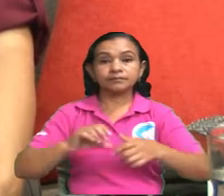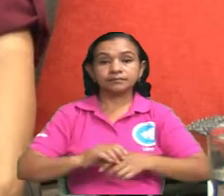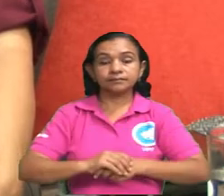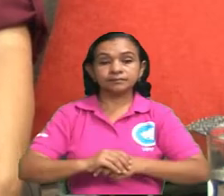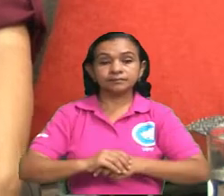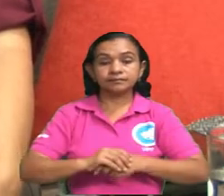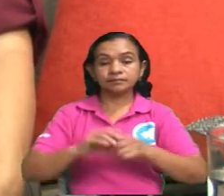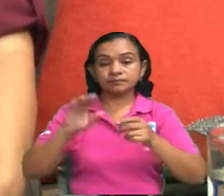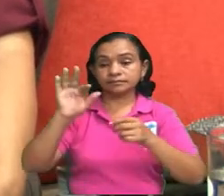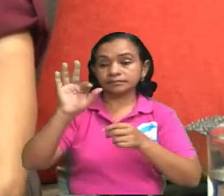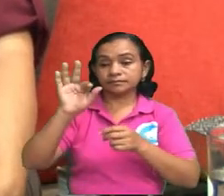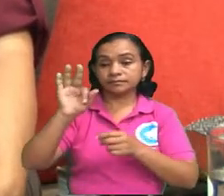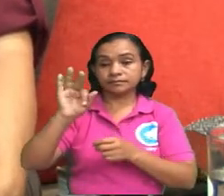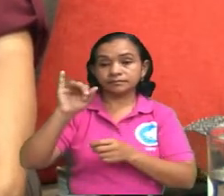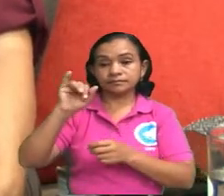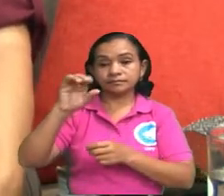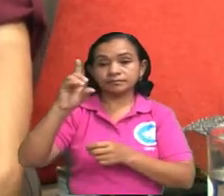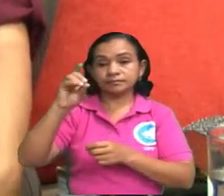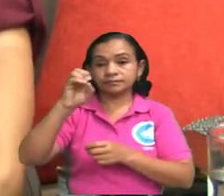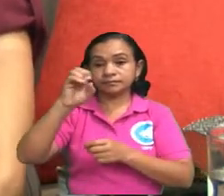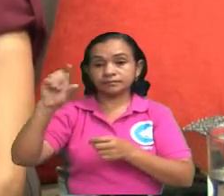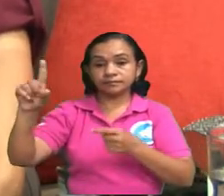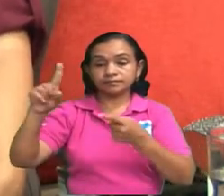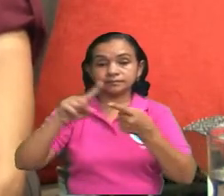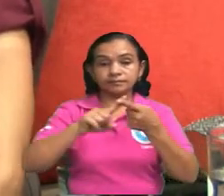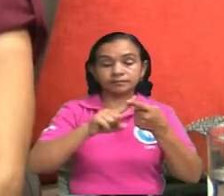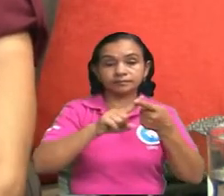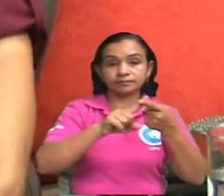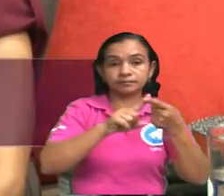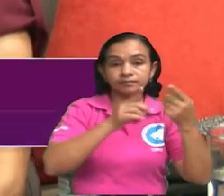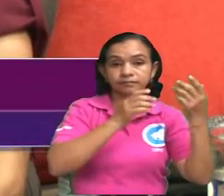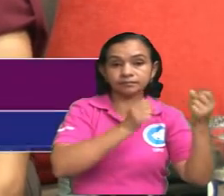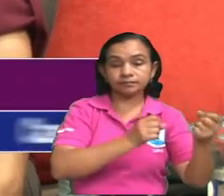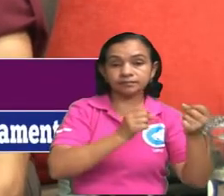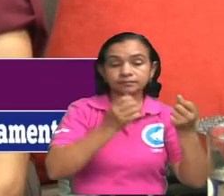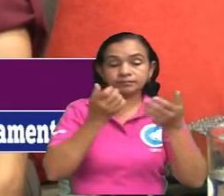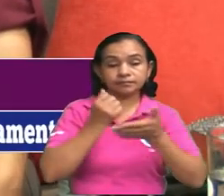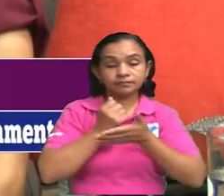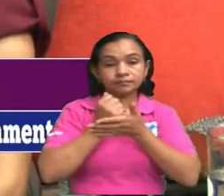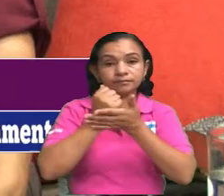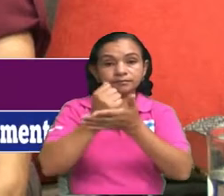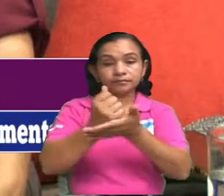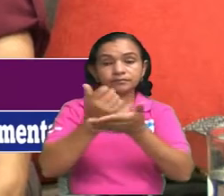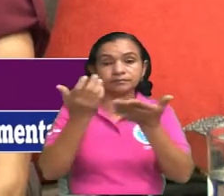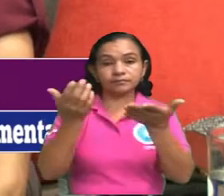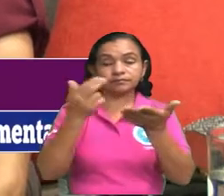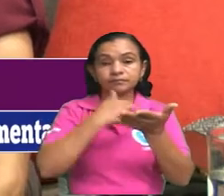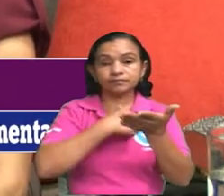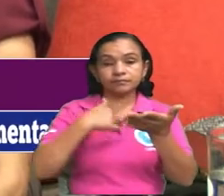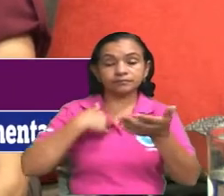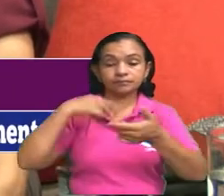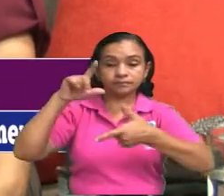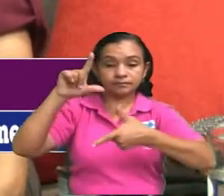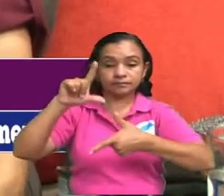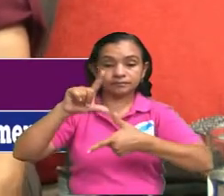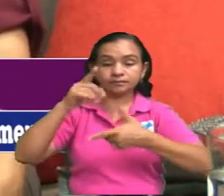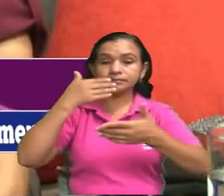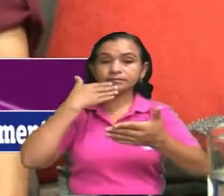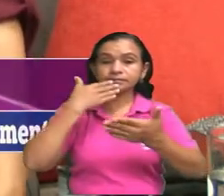el comandante Fidel Castro, ¿verdad?, que dirigió la revolución, el faro de luz que iluminó Latinoamérica.